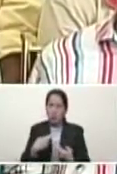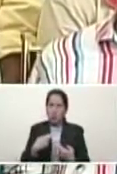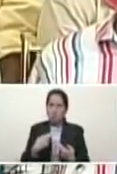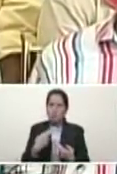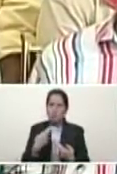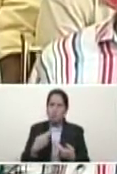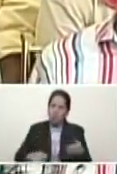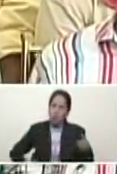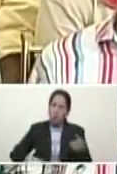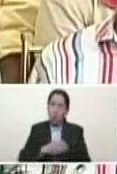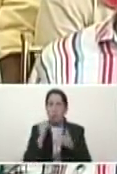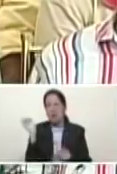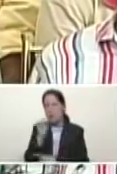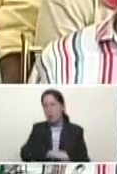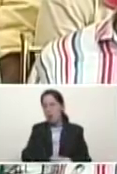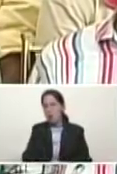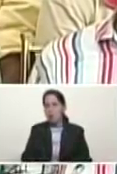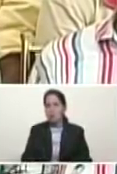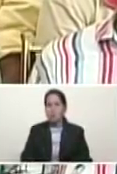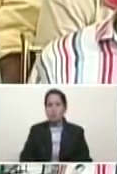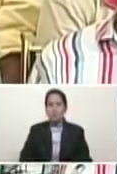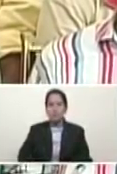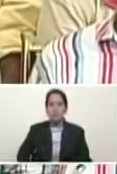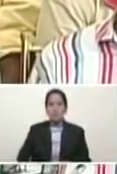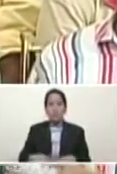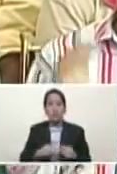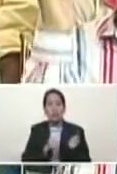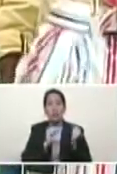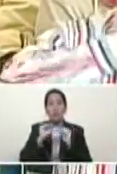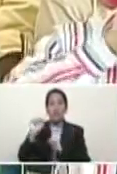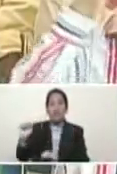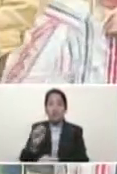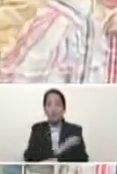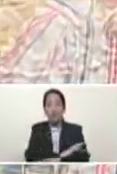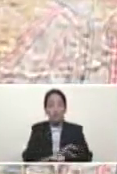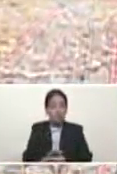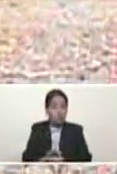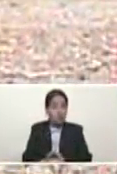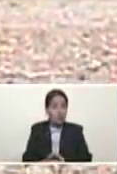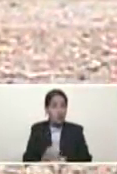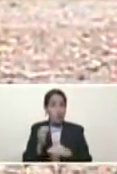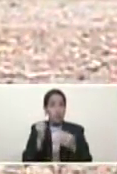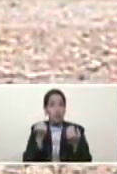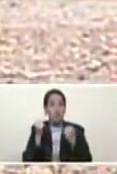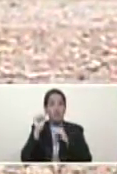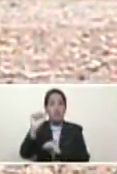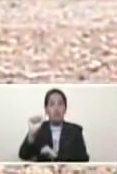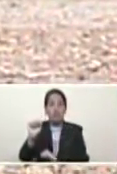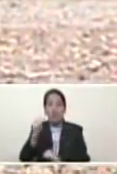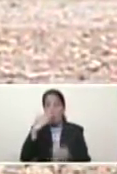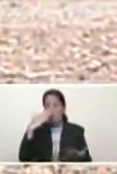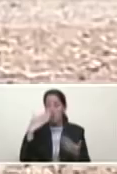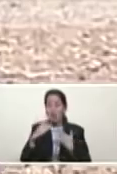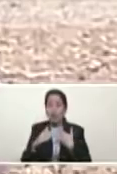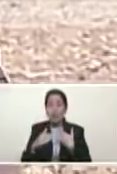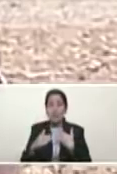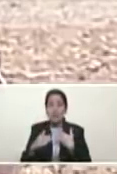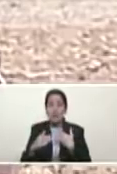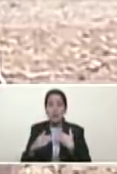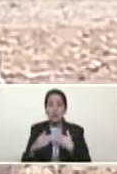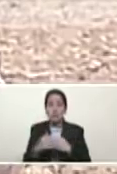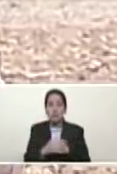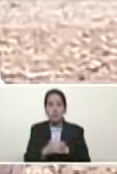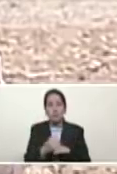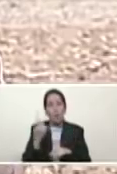y contragolpes, defendiendo la frontera, por un lado defendiendo frente al golpismo y el intervencionismo. Y